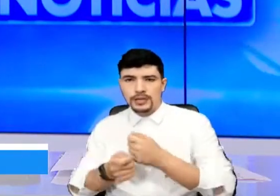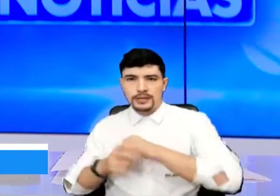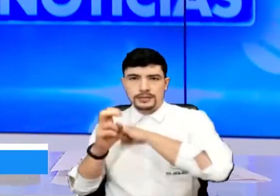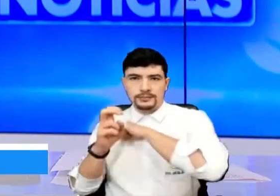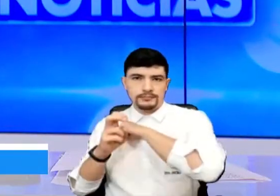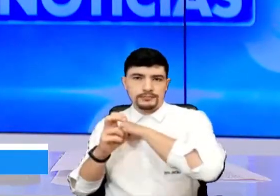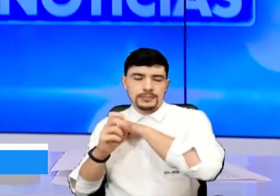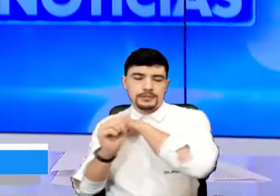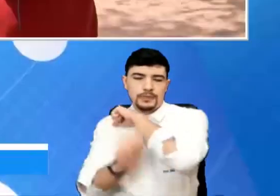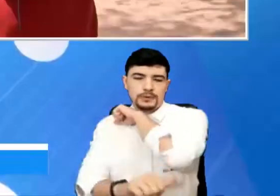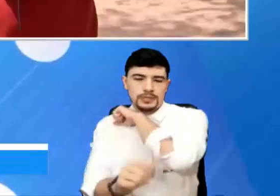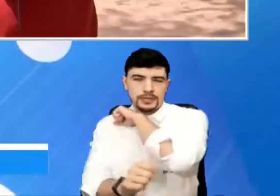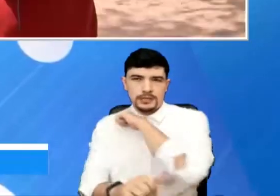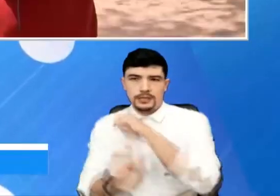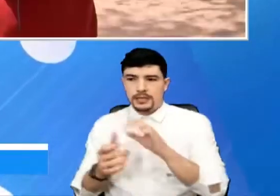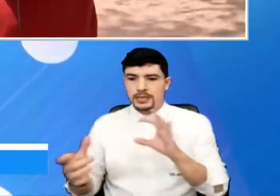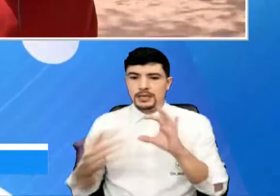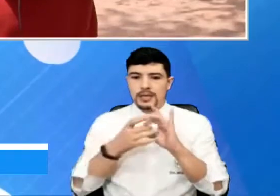buenas tardes. Adelante.